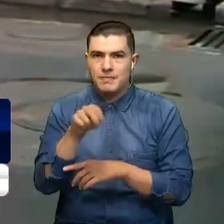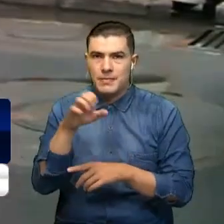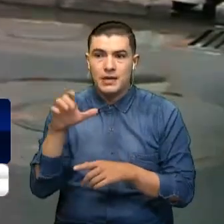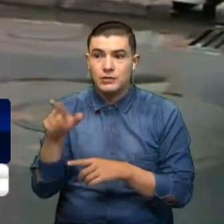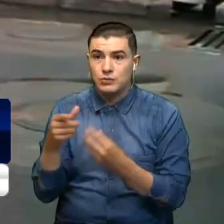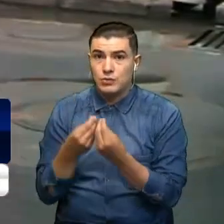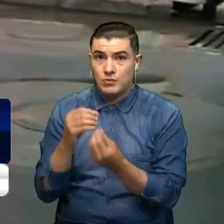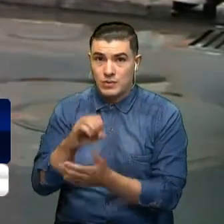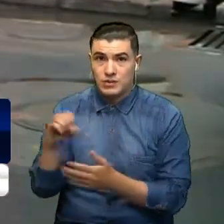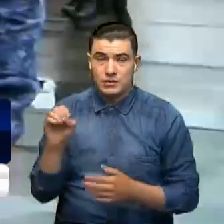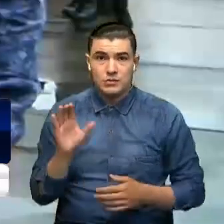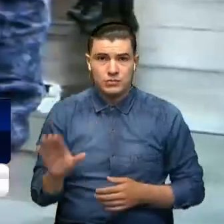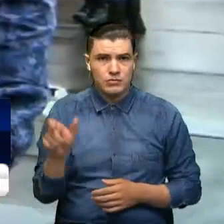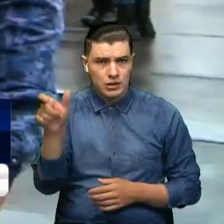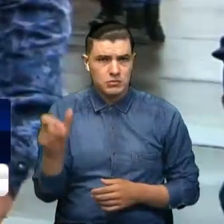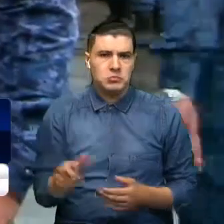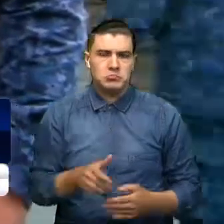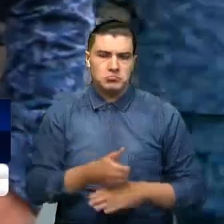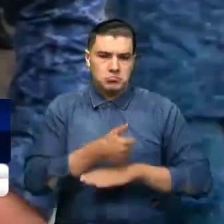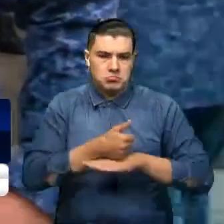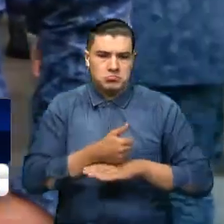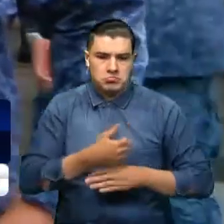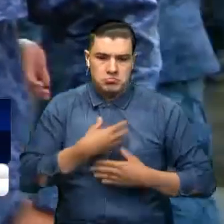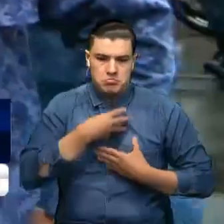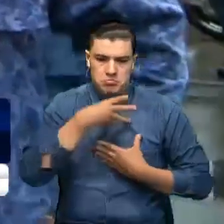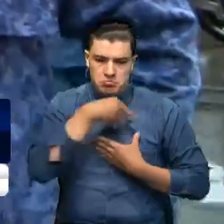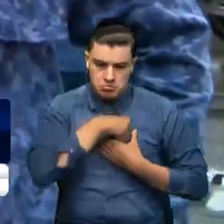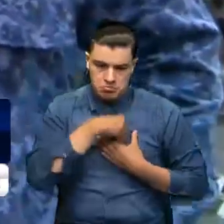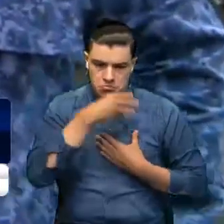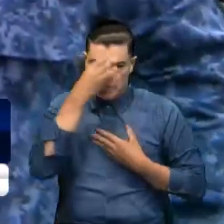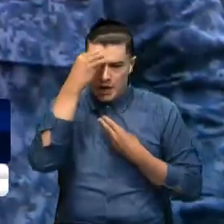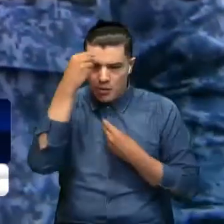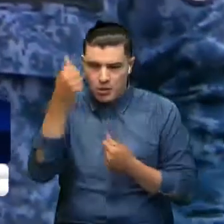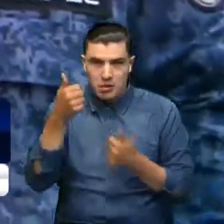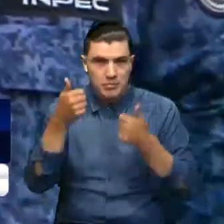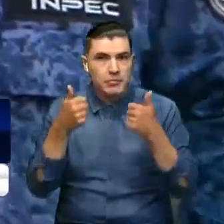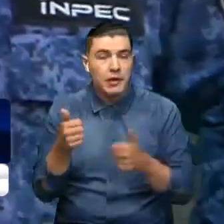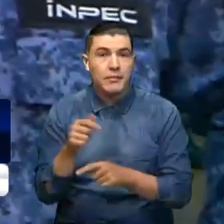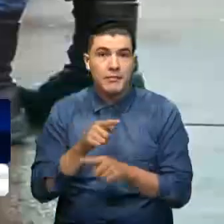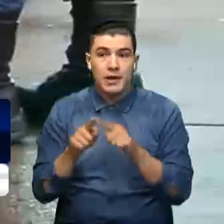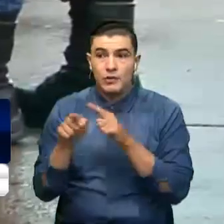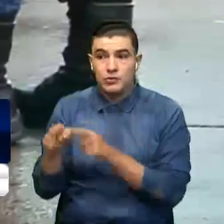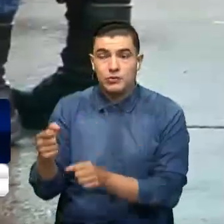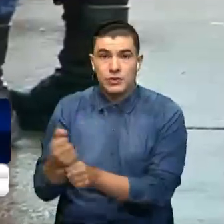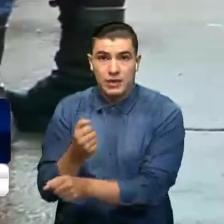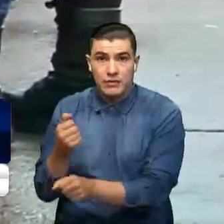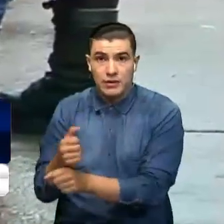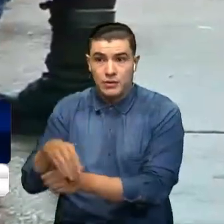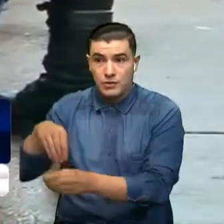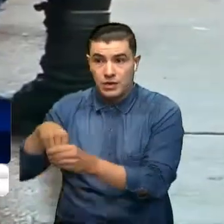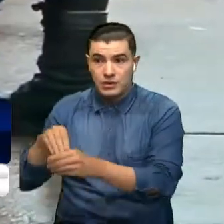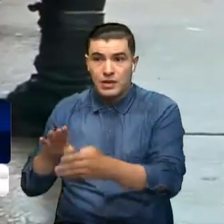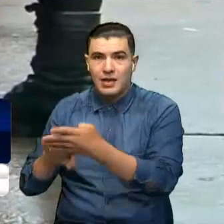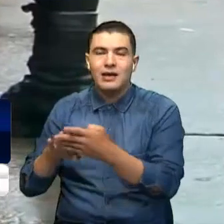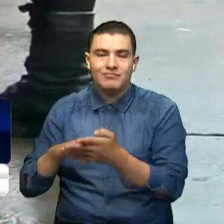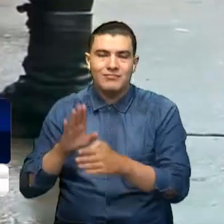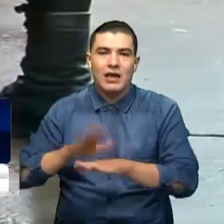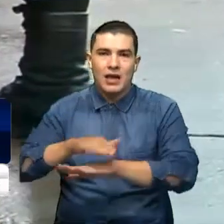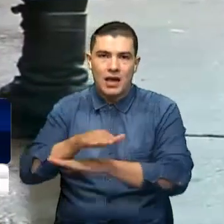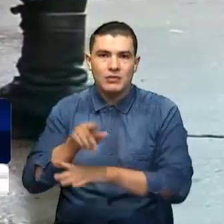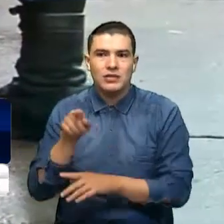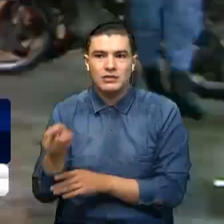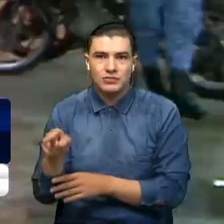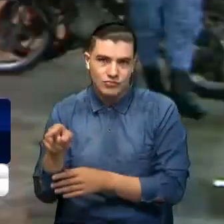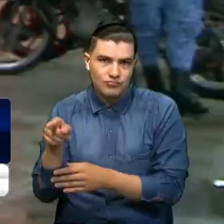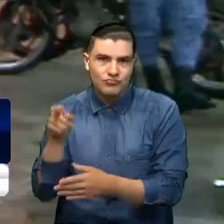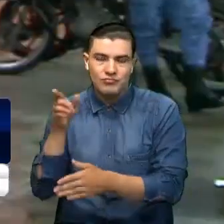compañeros era una persona íntegra y sería su labor dentro del complejo penitenciario lo que llevaría a que atentaran contra la vida de